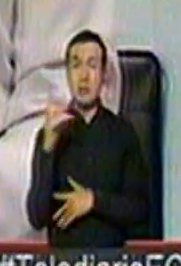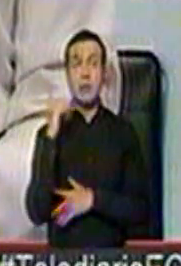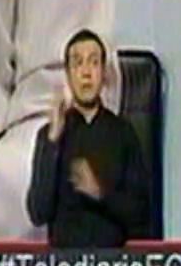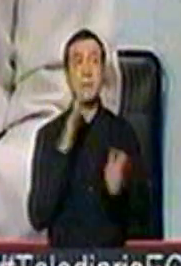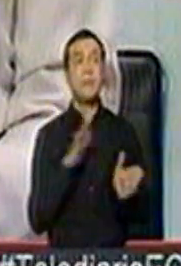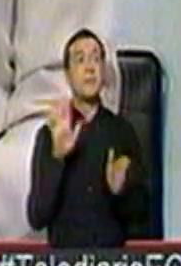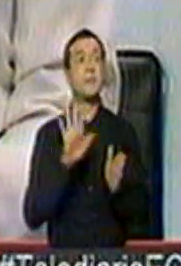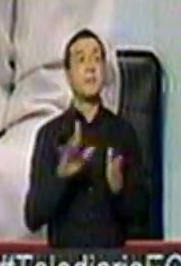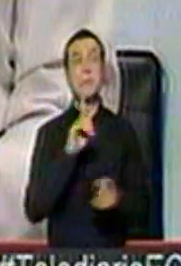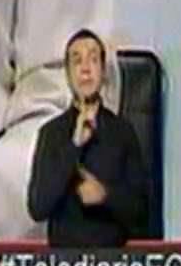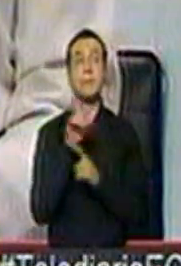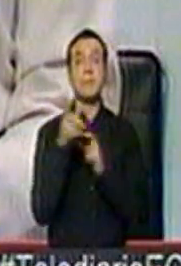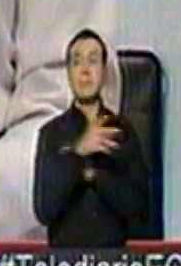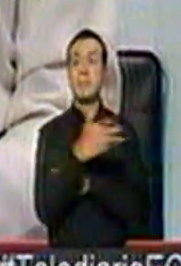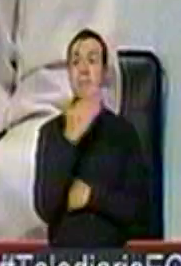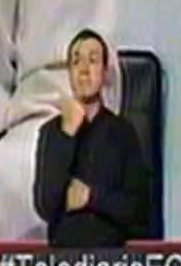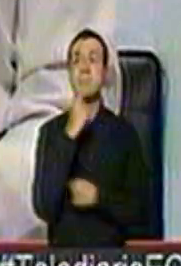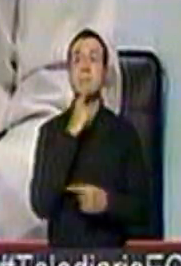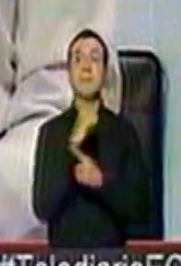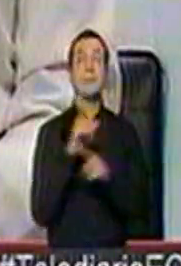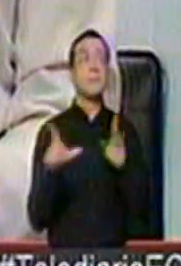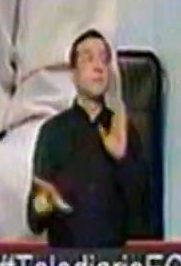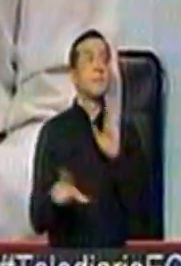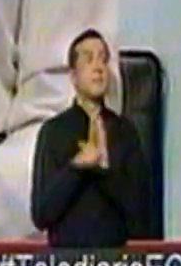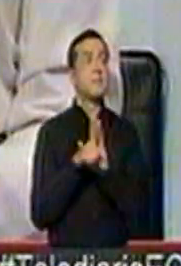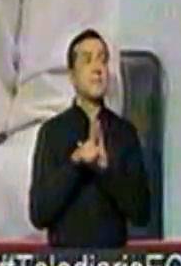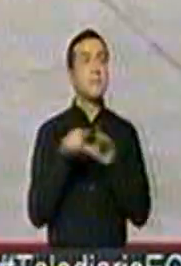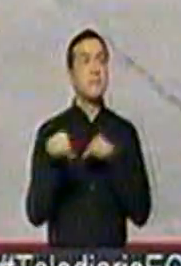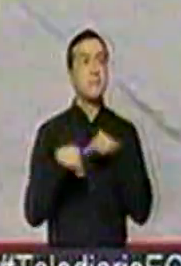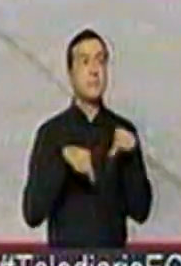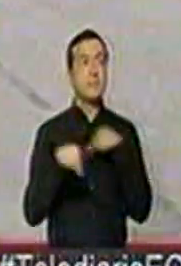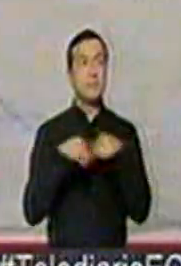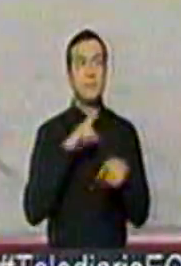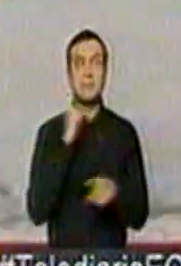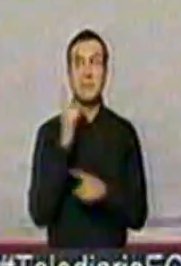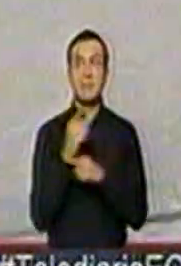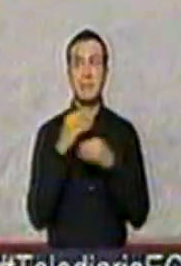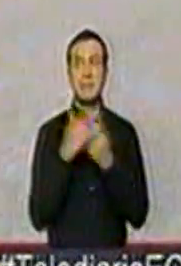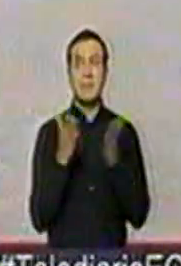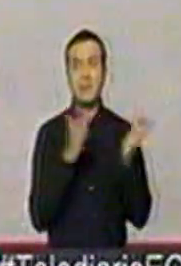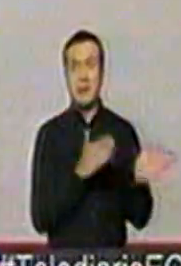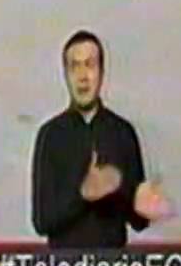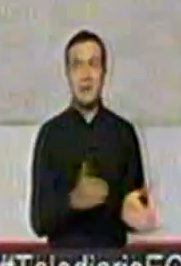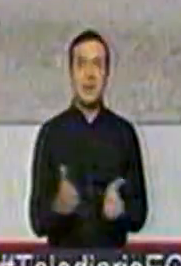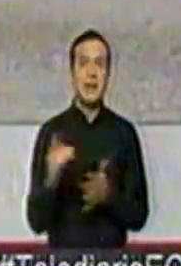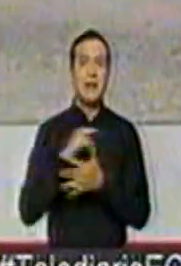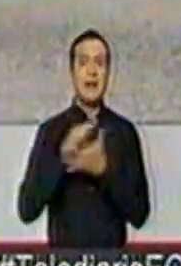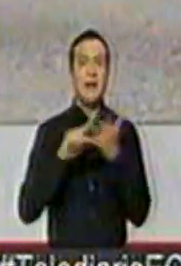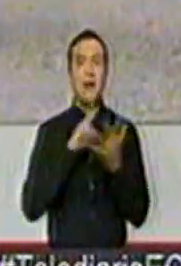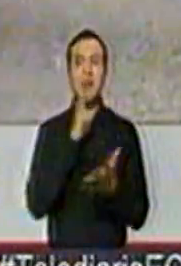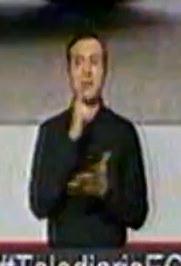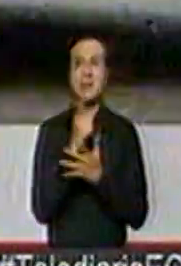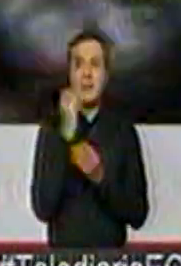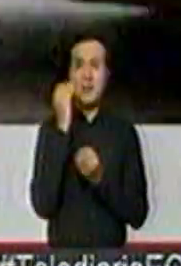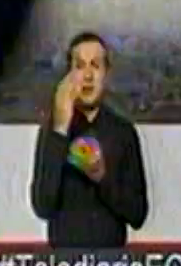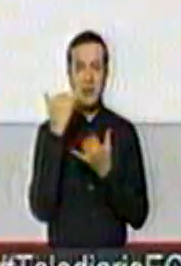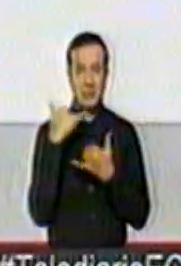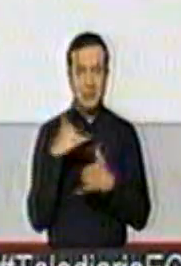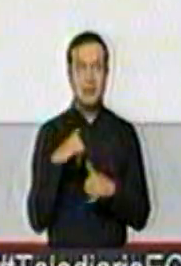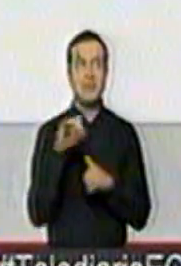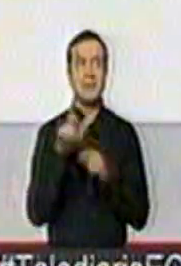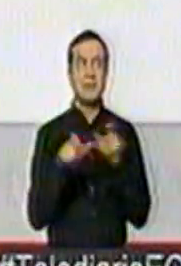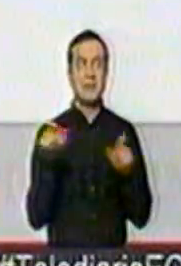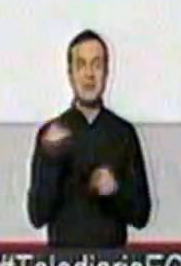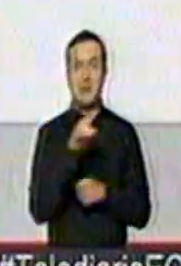país como parte de las reformas a la Ley de Tránsito. La Agencia Nacional de Tránsito es clara. Aplicativos móviles